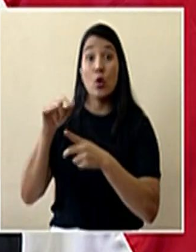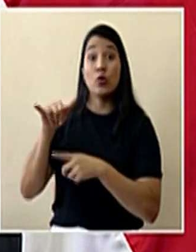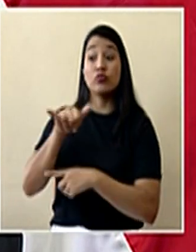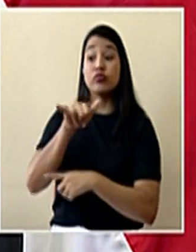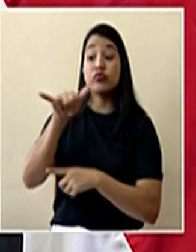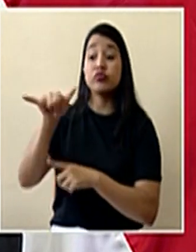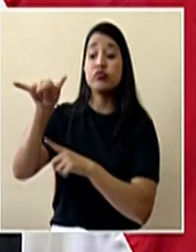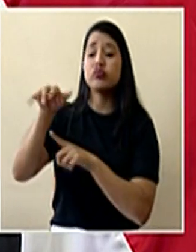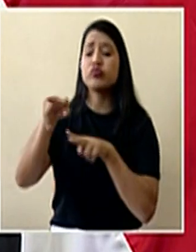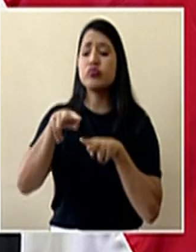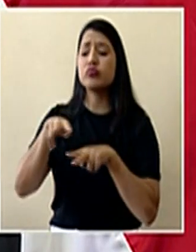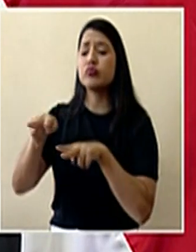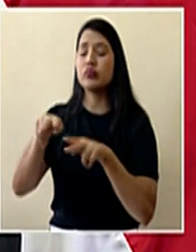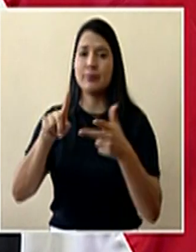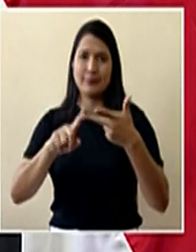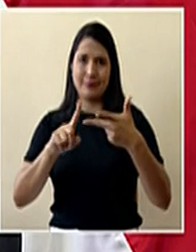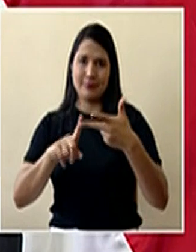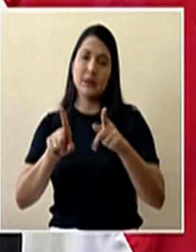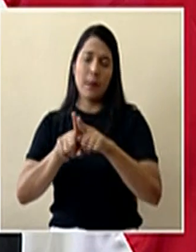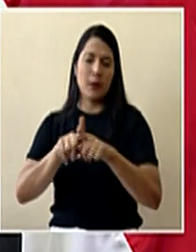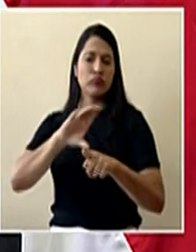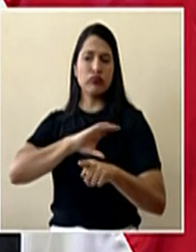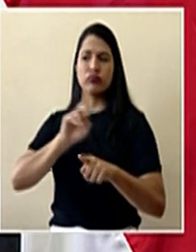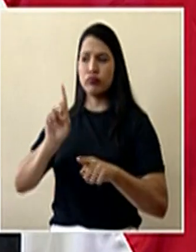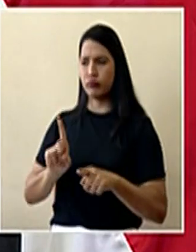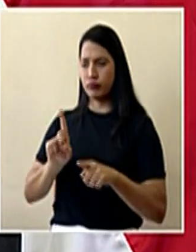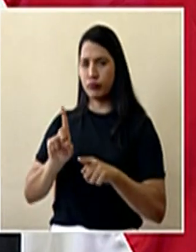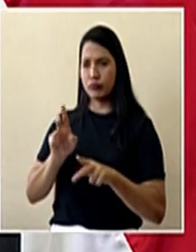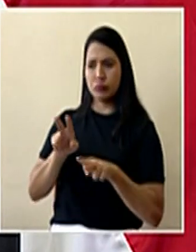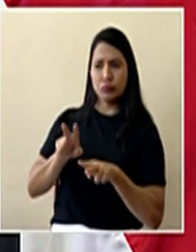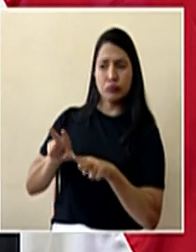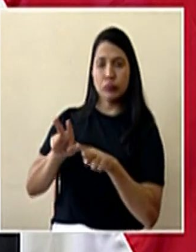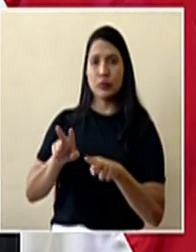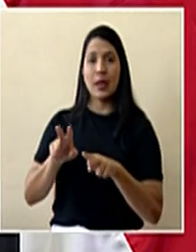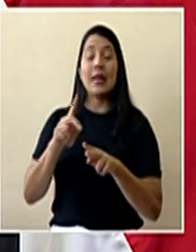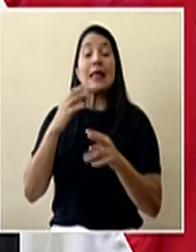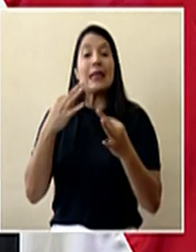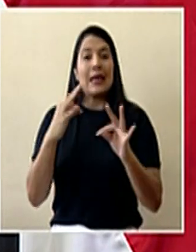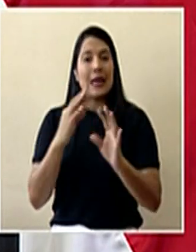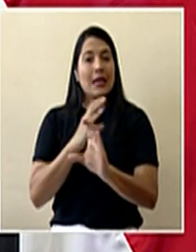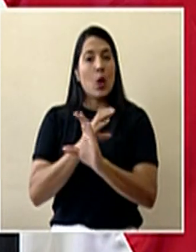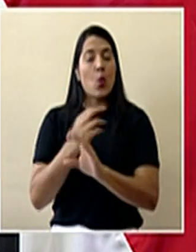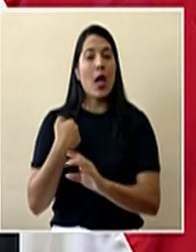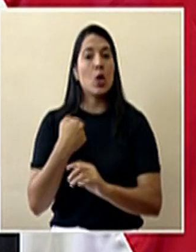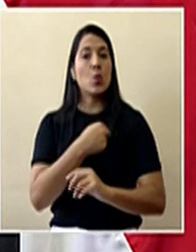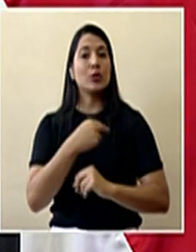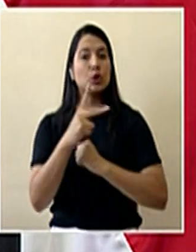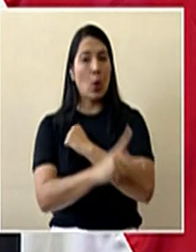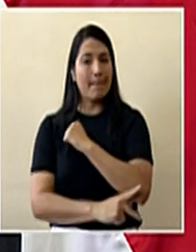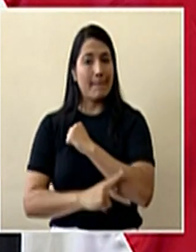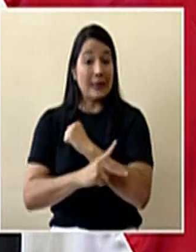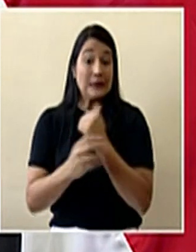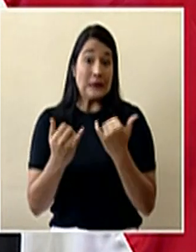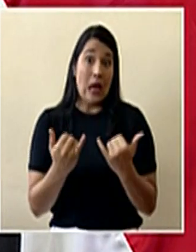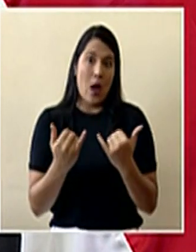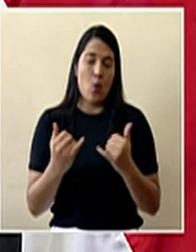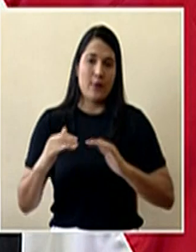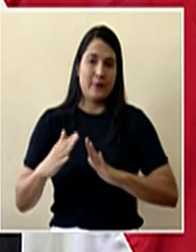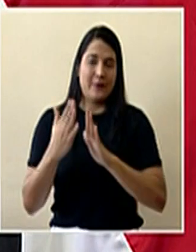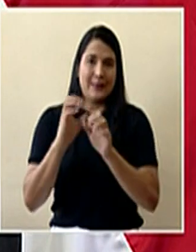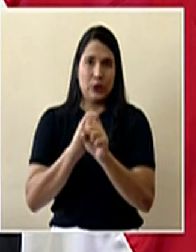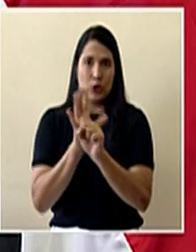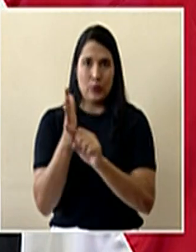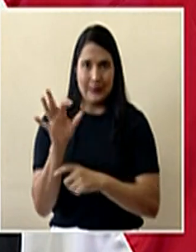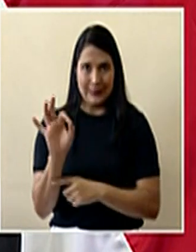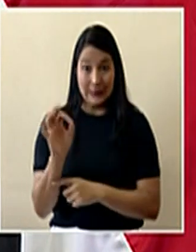de garantizar la protección de nuestra soberanía, nuestro país en este tema tan importante. De